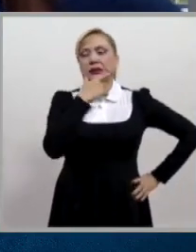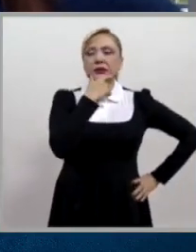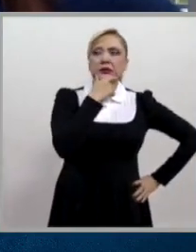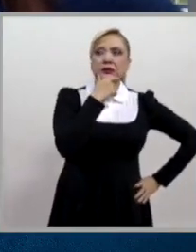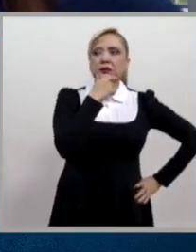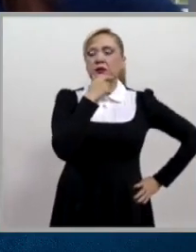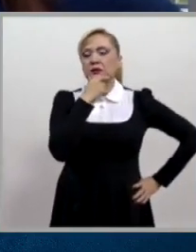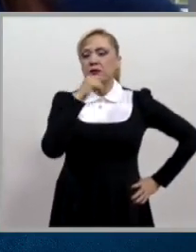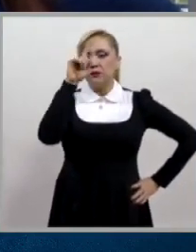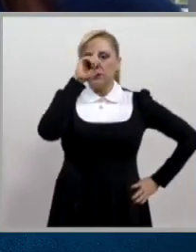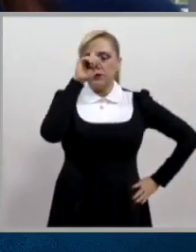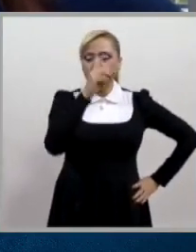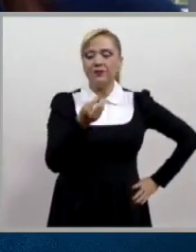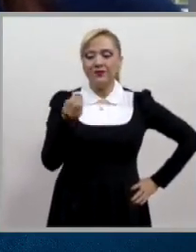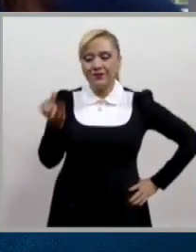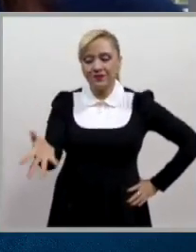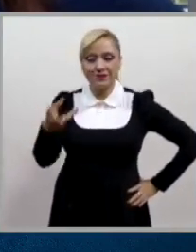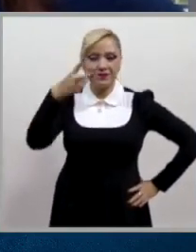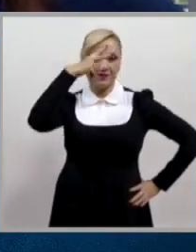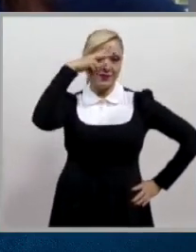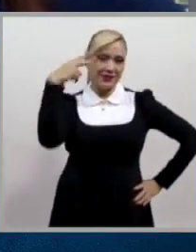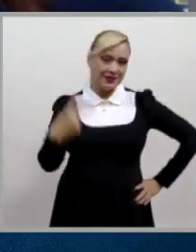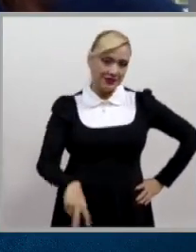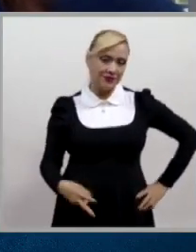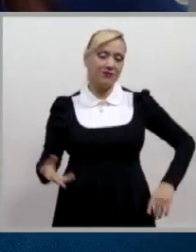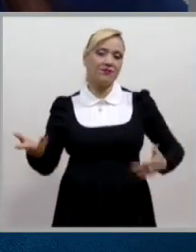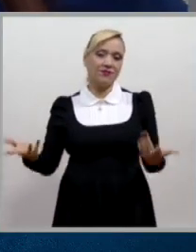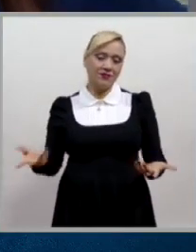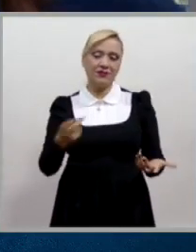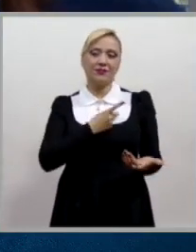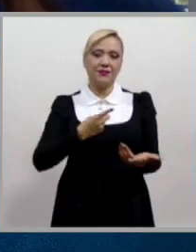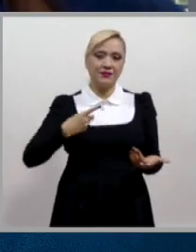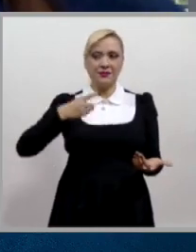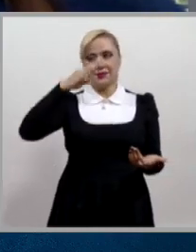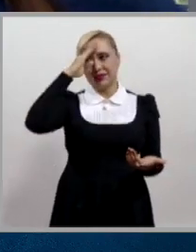y de recomendaciones hacia México. Entonces, creo que también hay que pensar